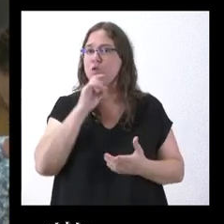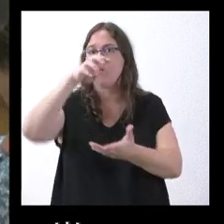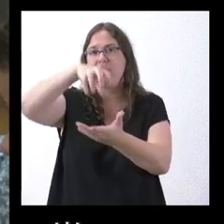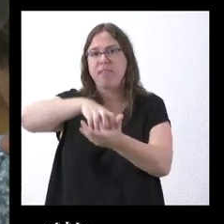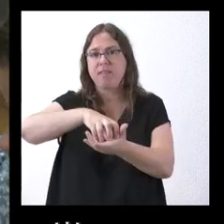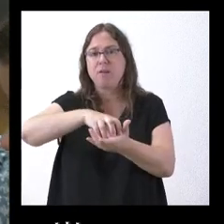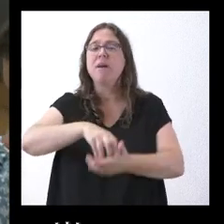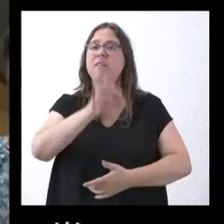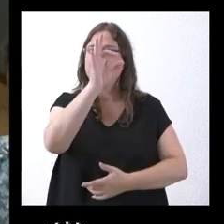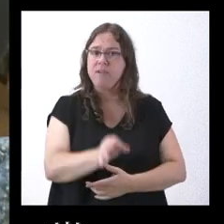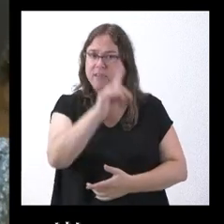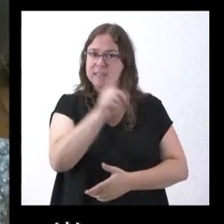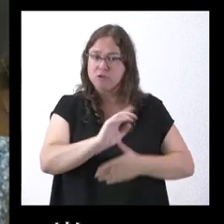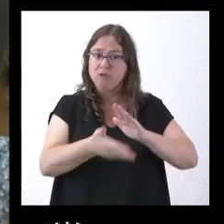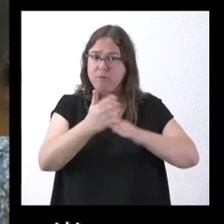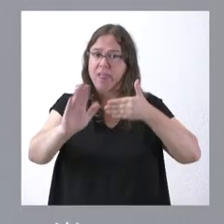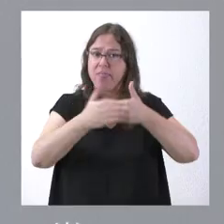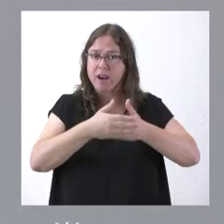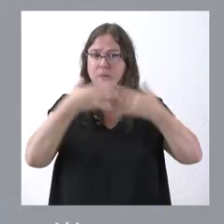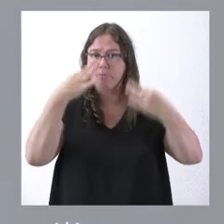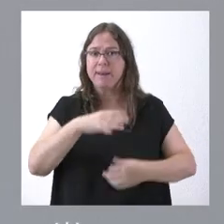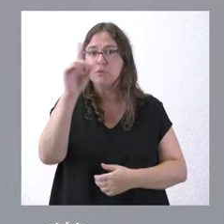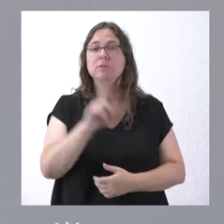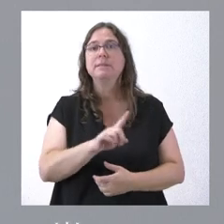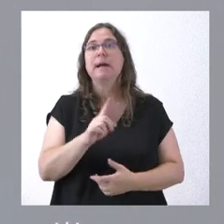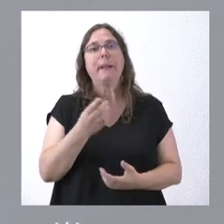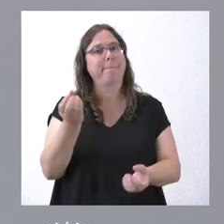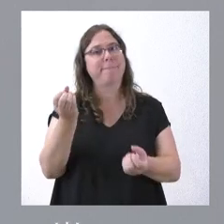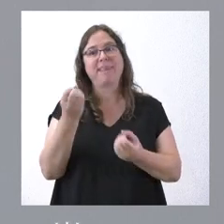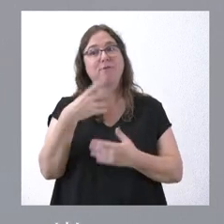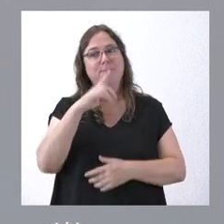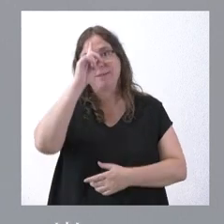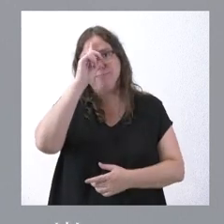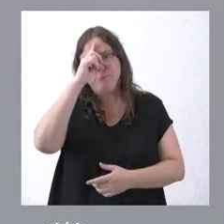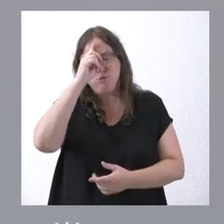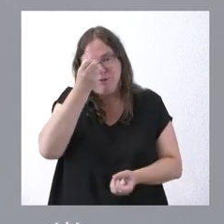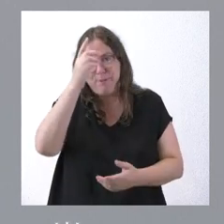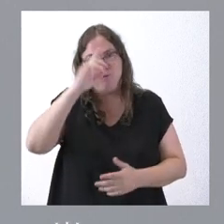y si es cierto que va a cerrar o está en peligro. Gracias. Pues no tengo información sobre ese aspecto.